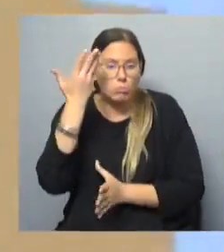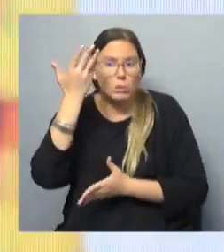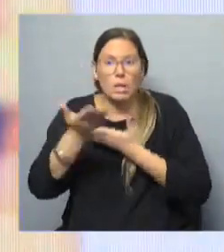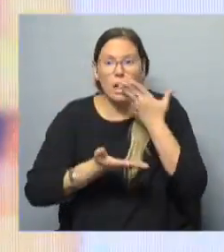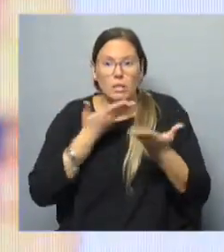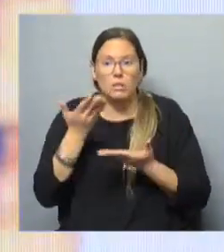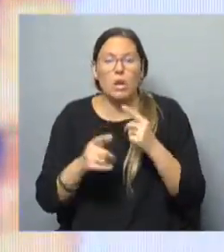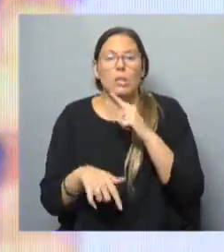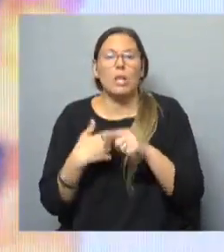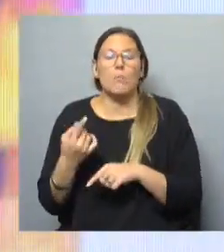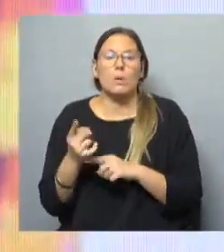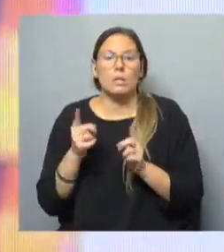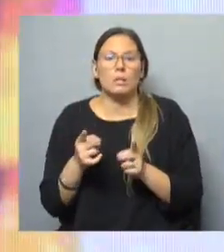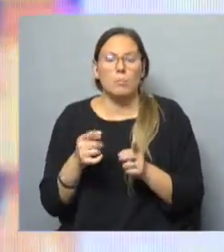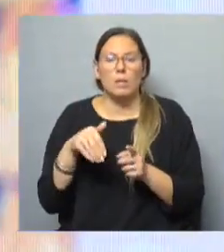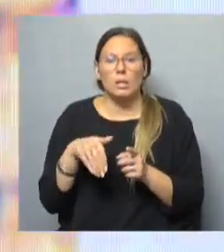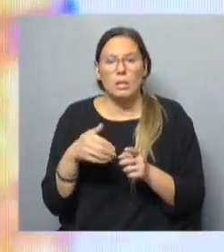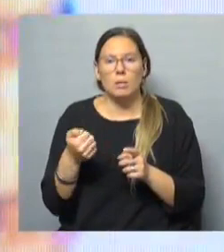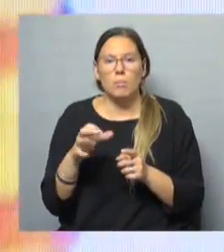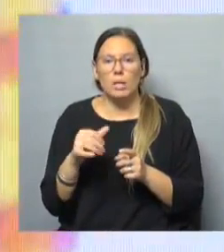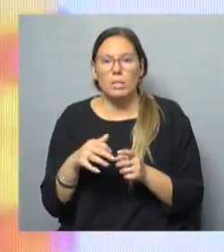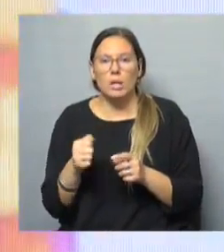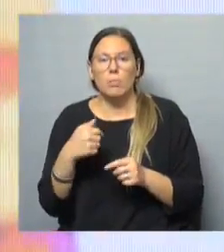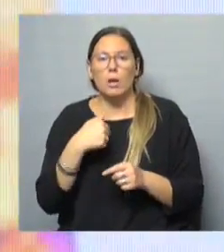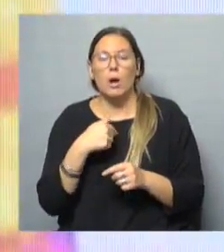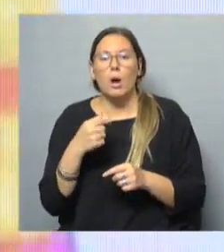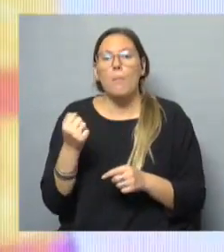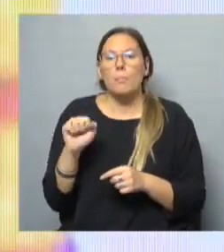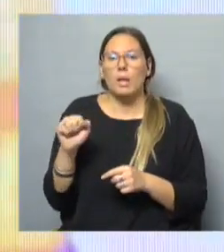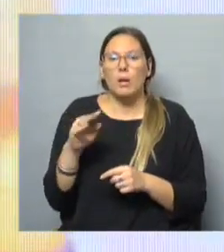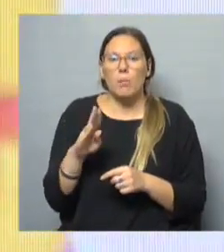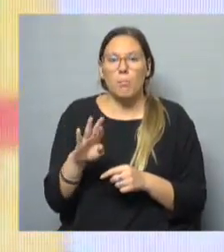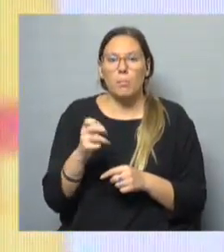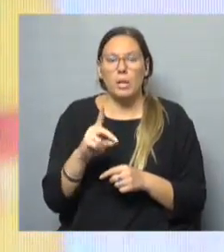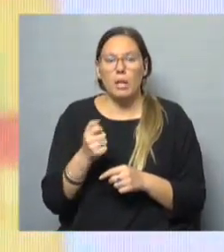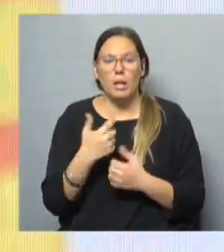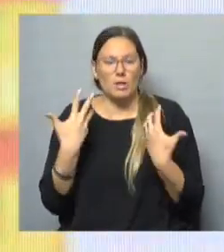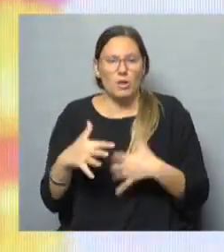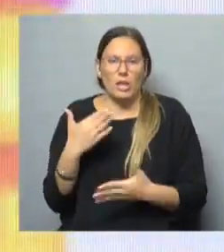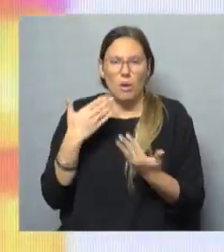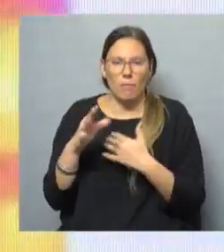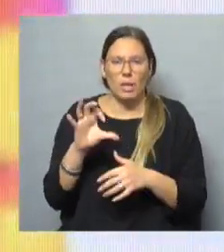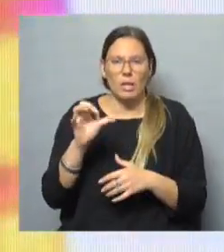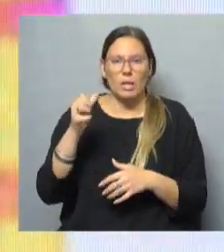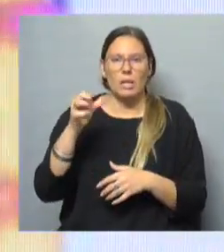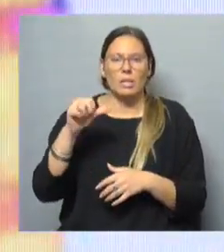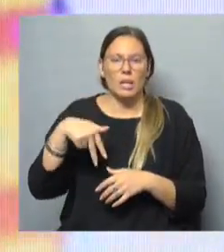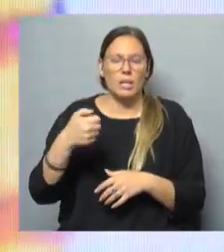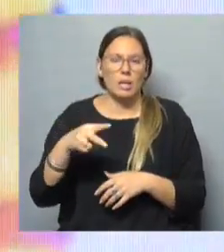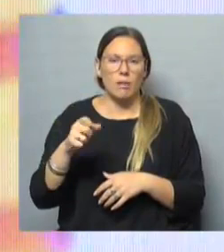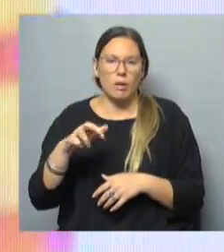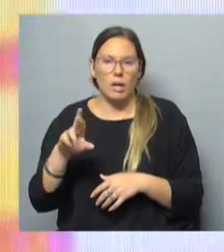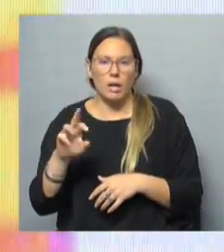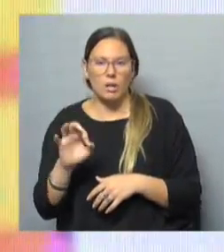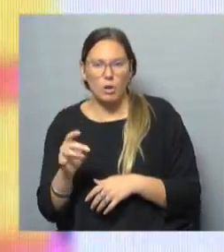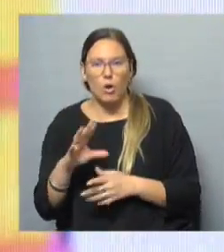Después, por ejemplo, hacemos un mashup entre Soy Pecadora de Ana Prada y No Quiero Hablar de Esas Cosas de Samantha Navarro. Donde dialogan